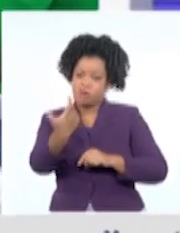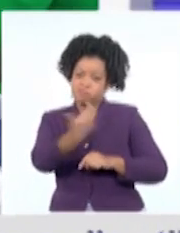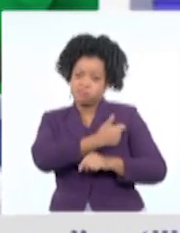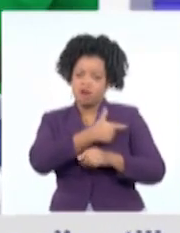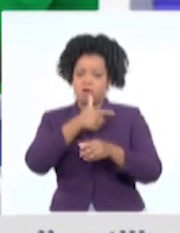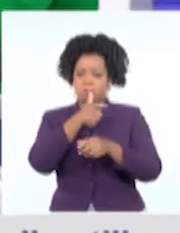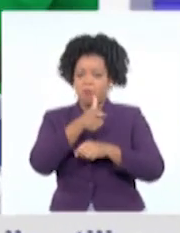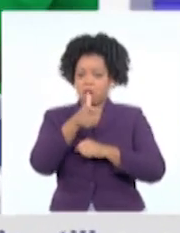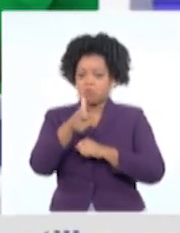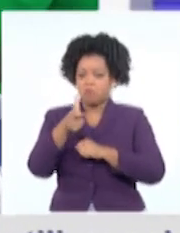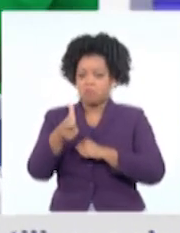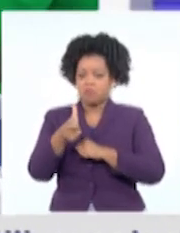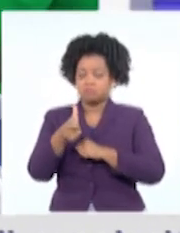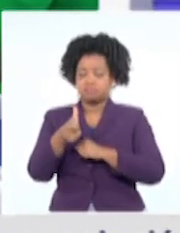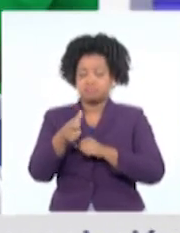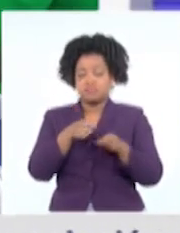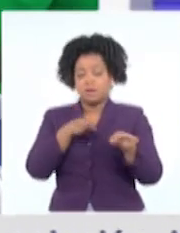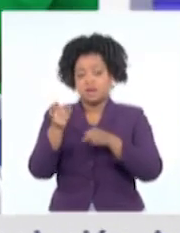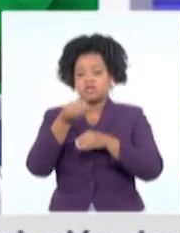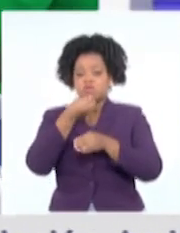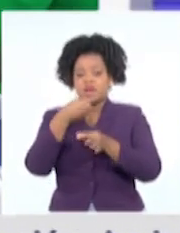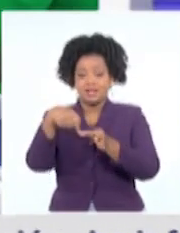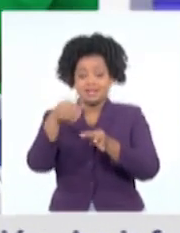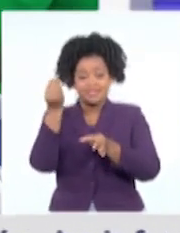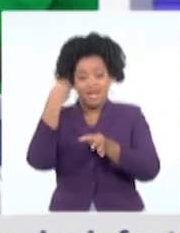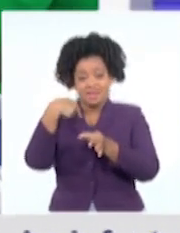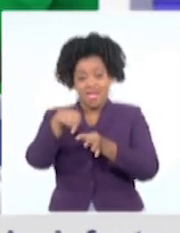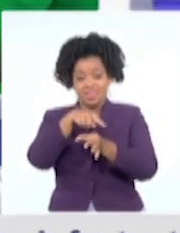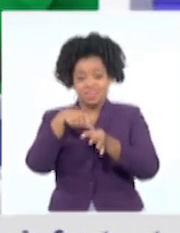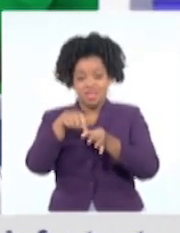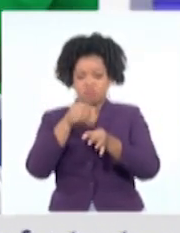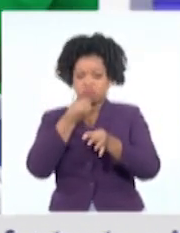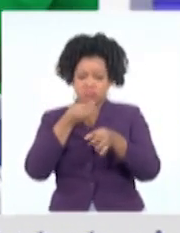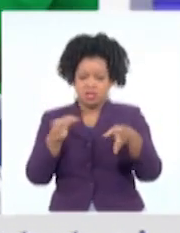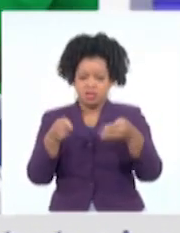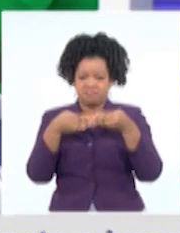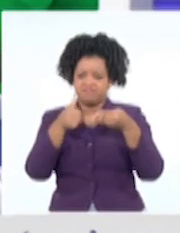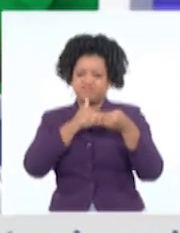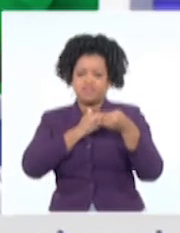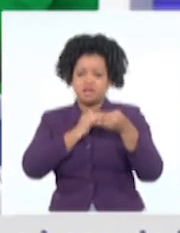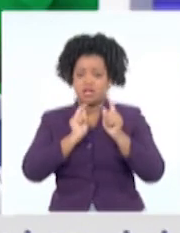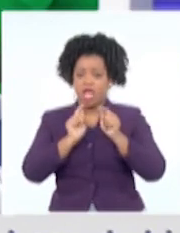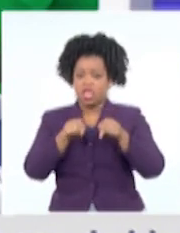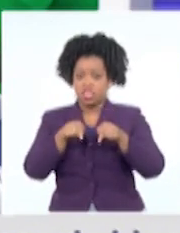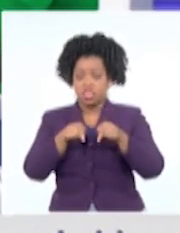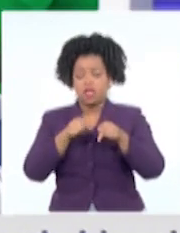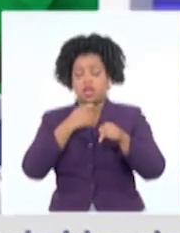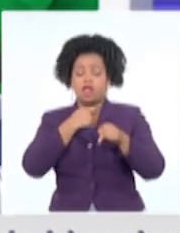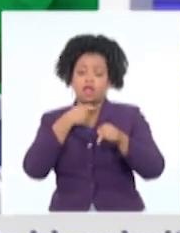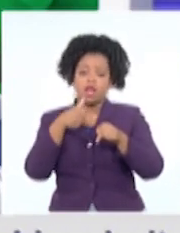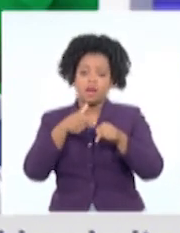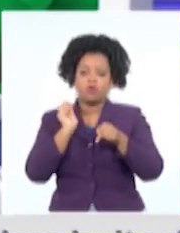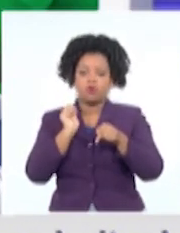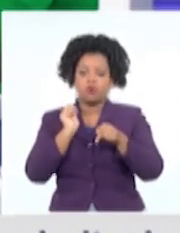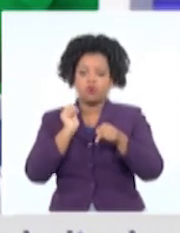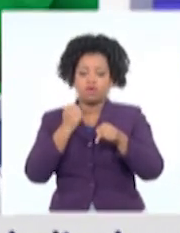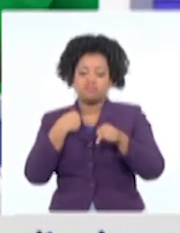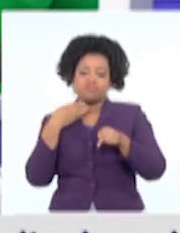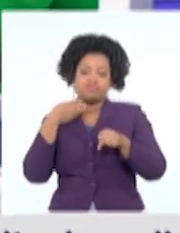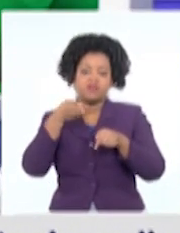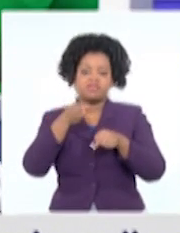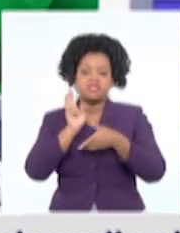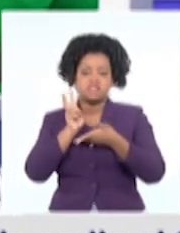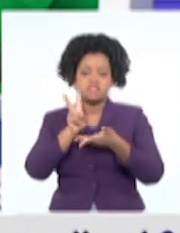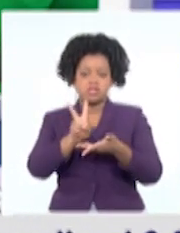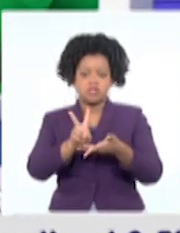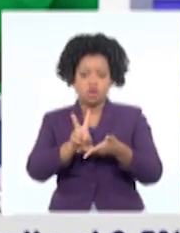restricción que, como yo he dicho aquí en varias ocasiones, allí, aunque uno vaya de cualquier otro lugar de Cuba,